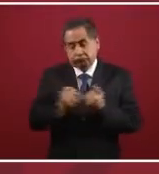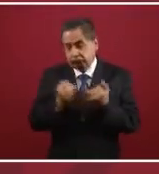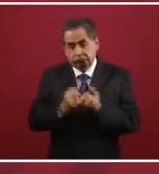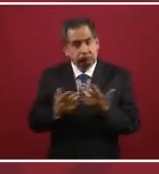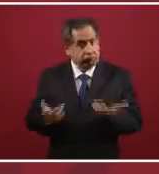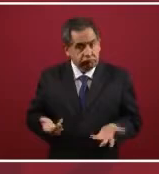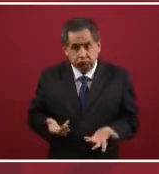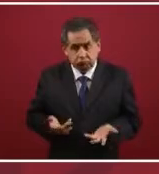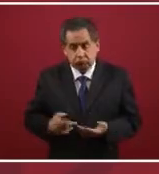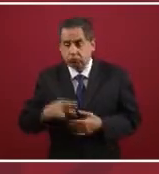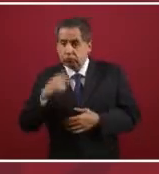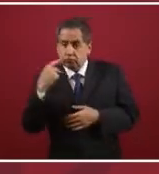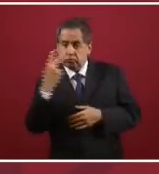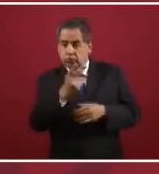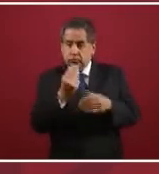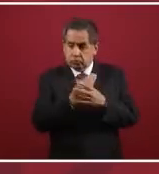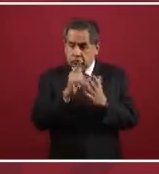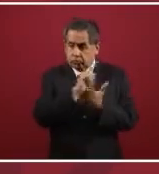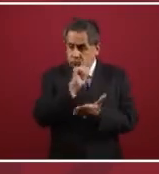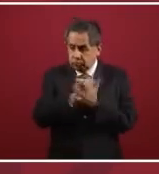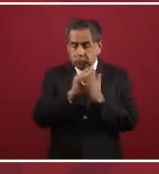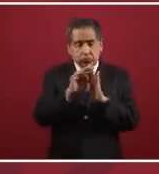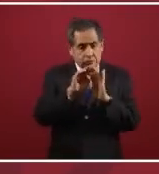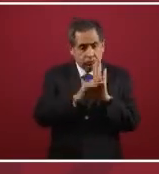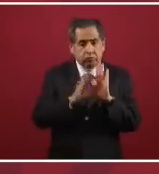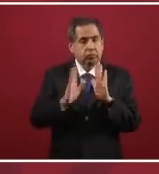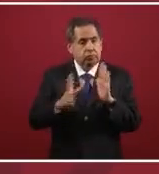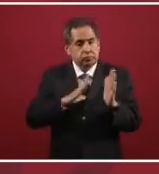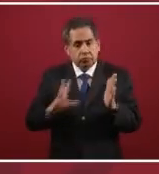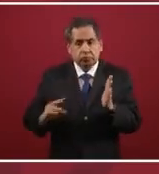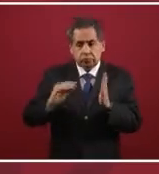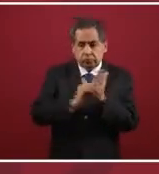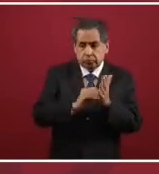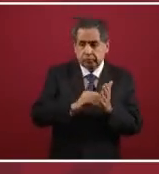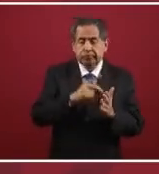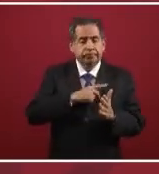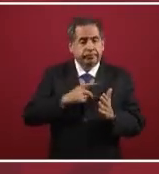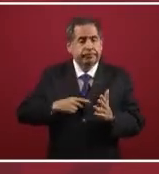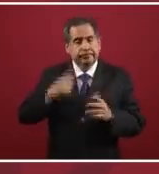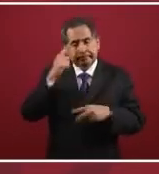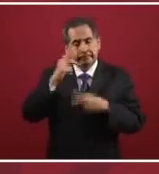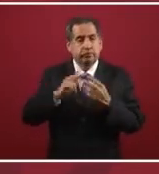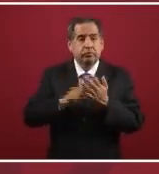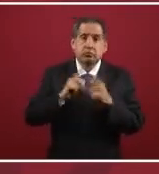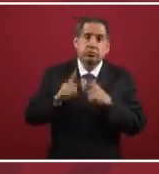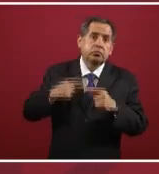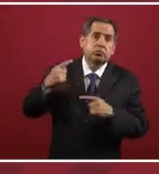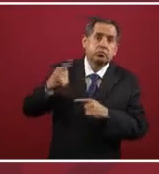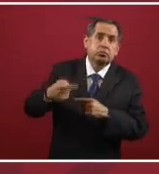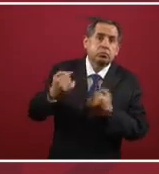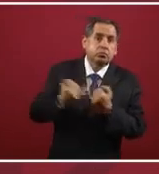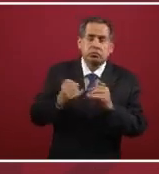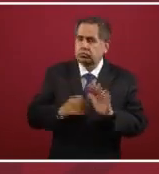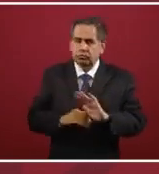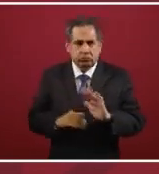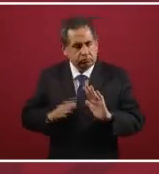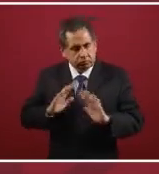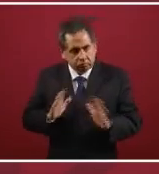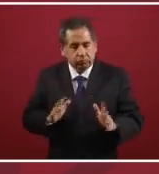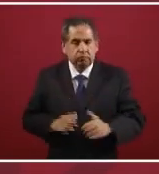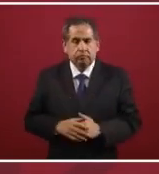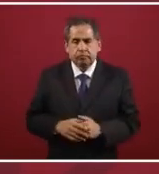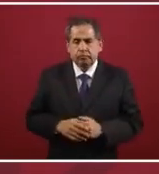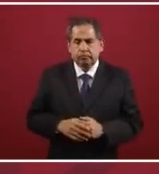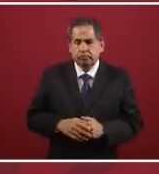su legislación interna ya establece para evitar que esto se repita. Y te remito a